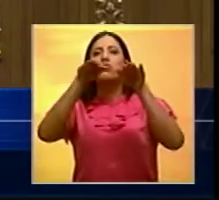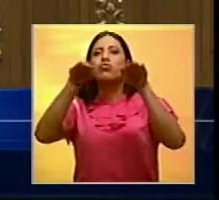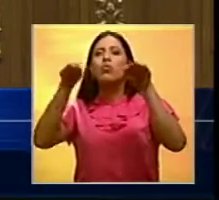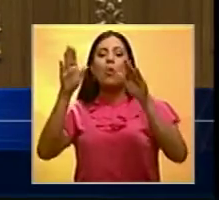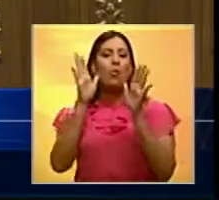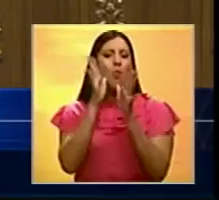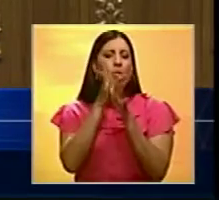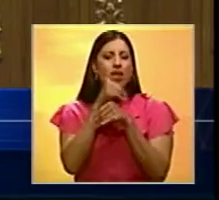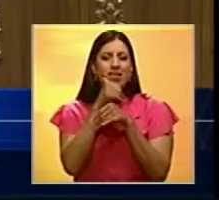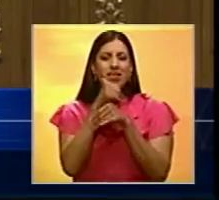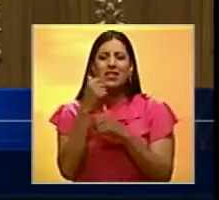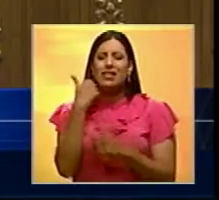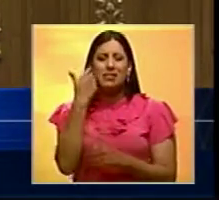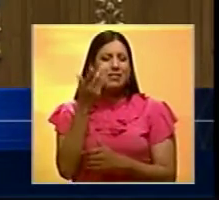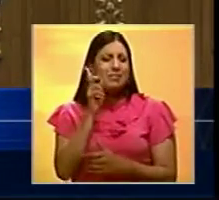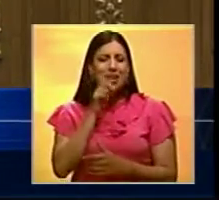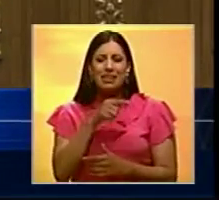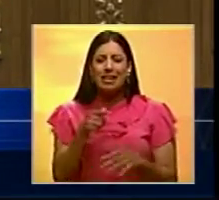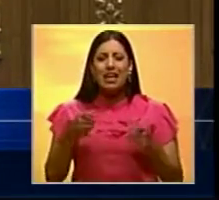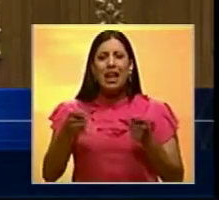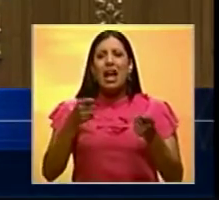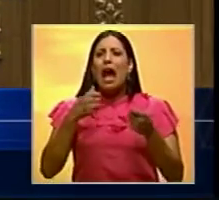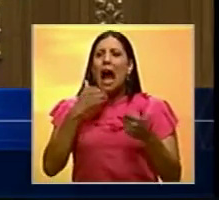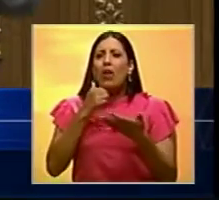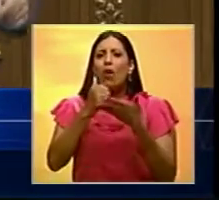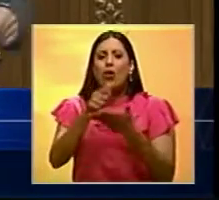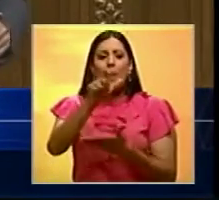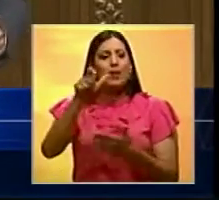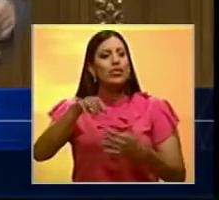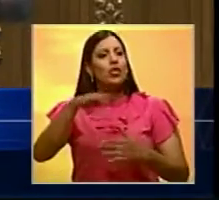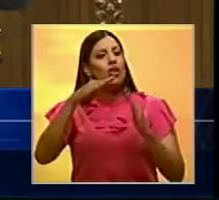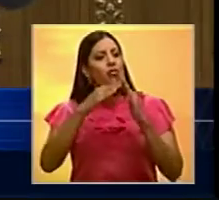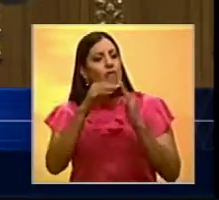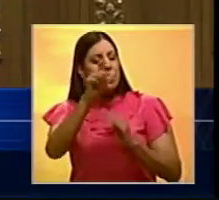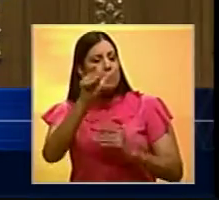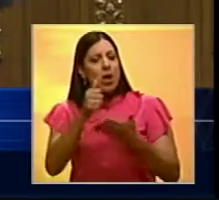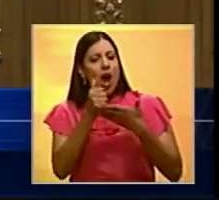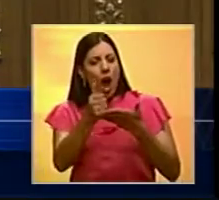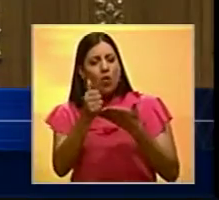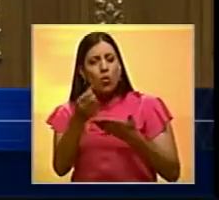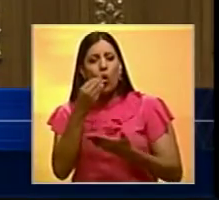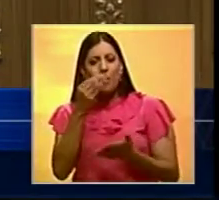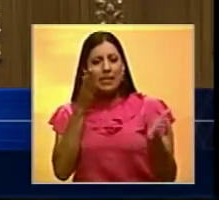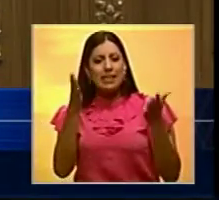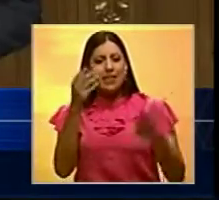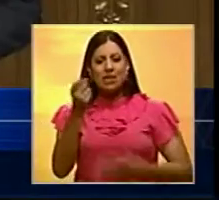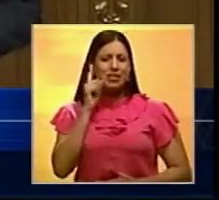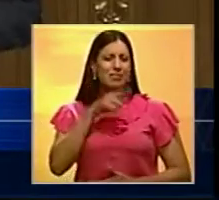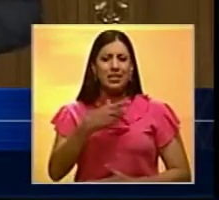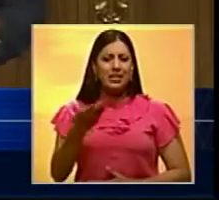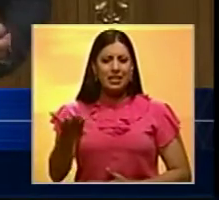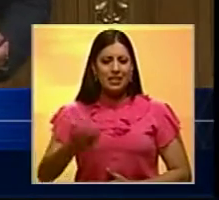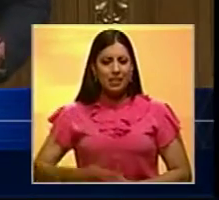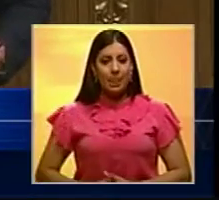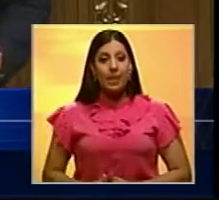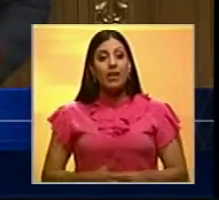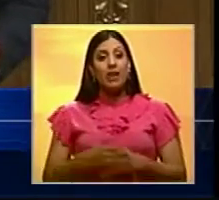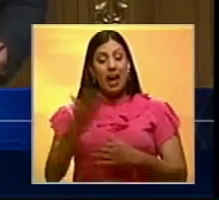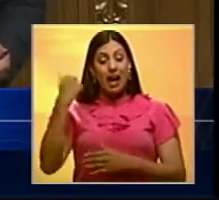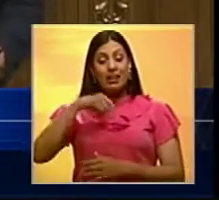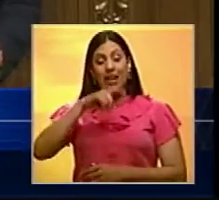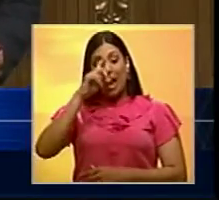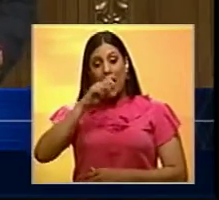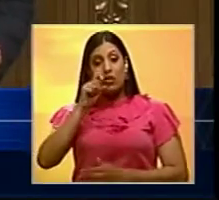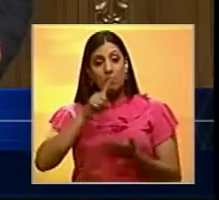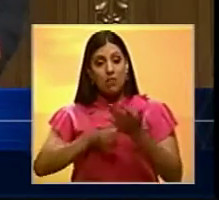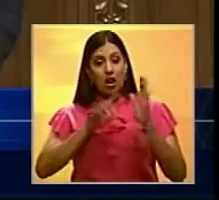las bodegas, no es llenarle la casa a los venezolanos de comida y de servicios y de medicina. ¿Qué ocurría en los años 80 y los